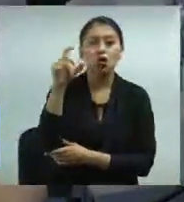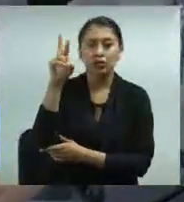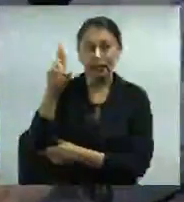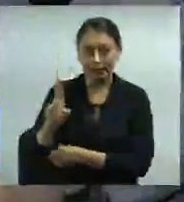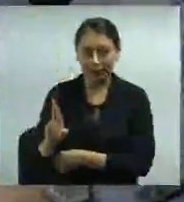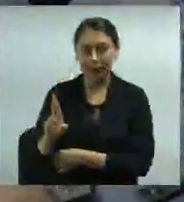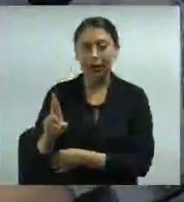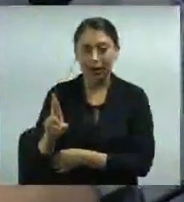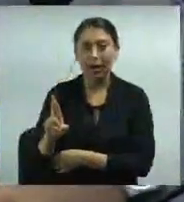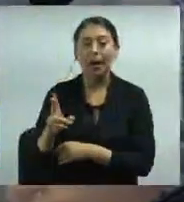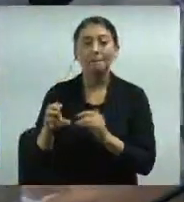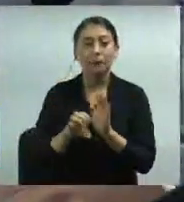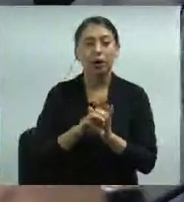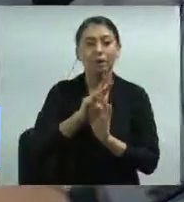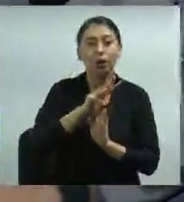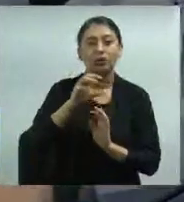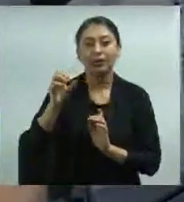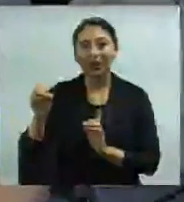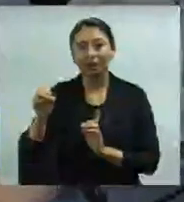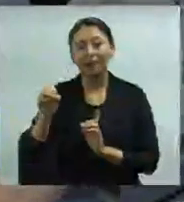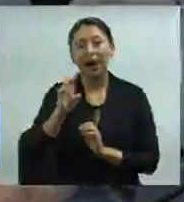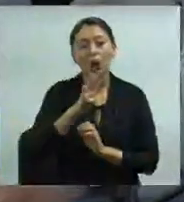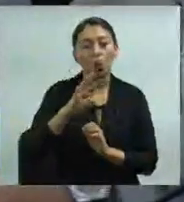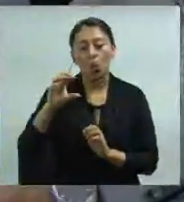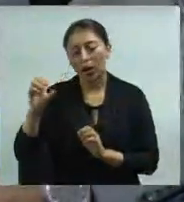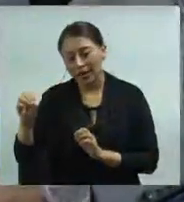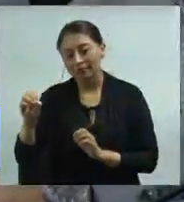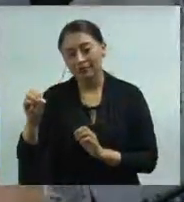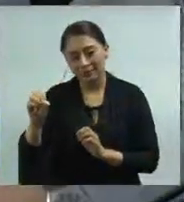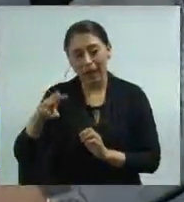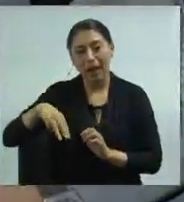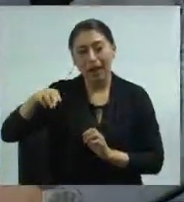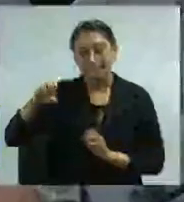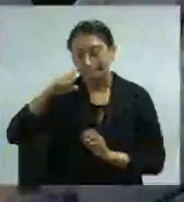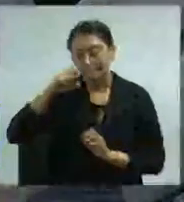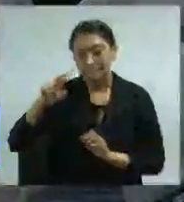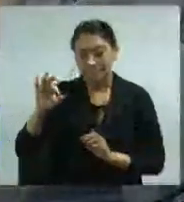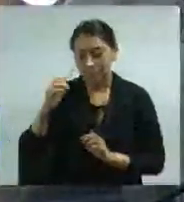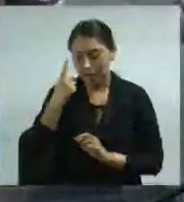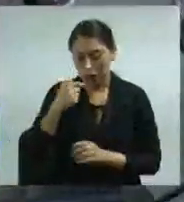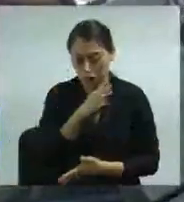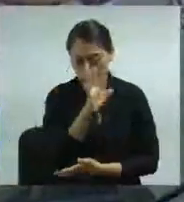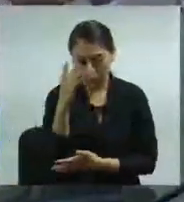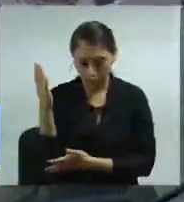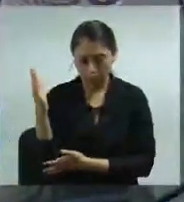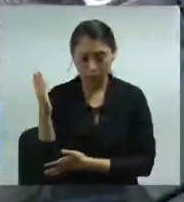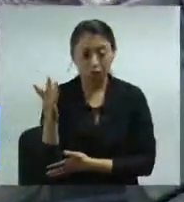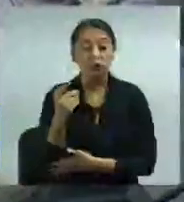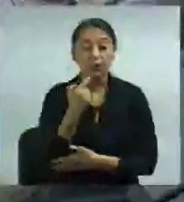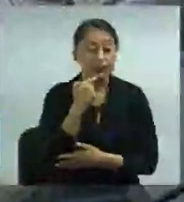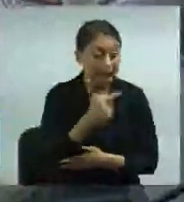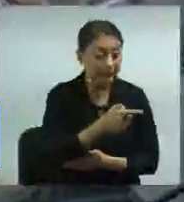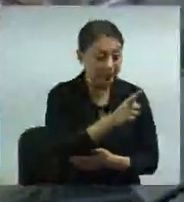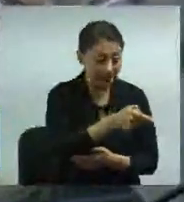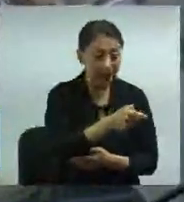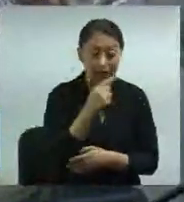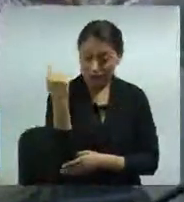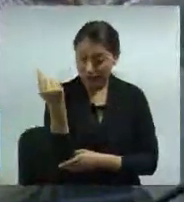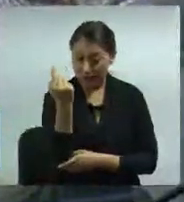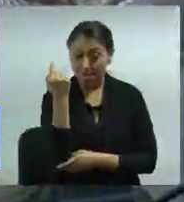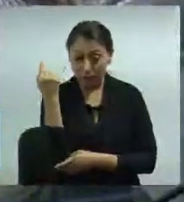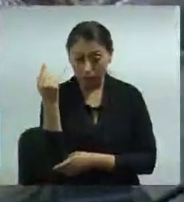las franjas de 30, 40 metros de bosque. Ya, entonces, lo que dice el compañero es importante, porque estos